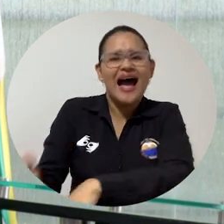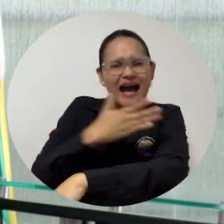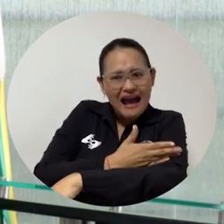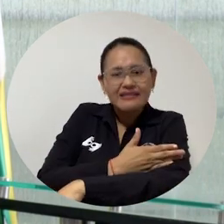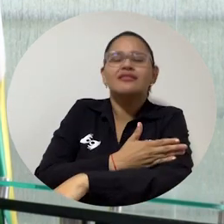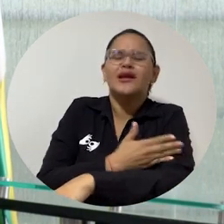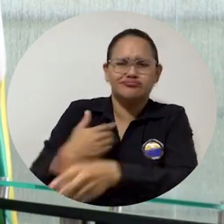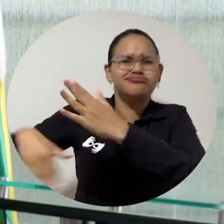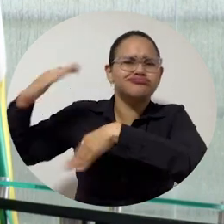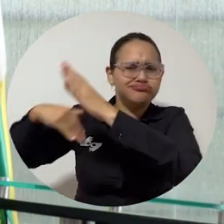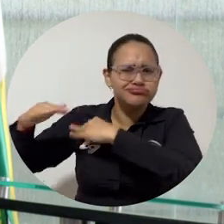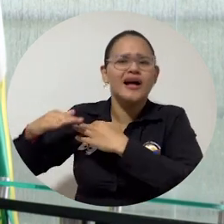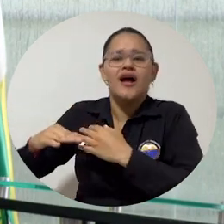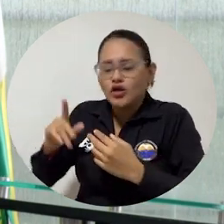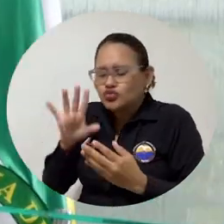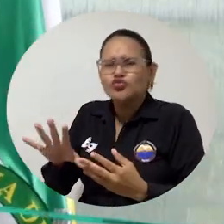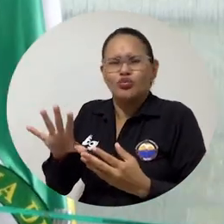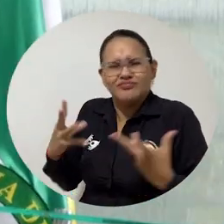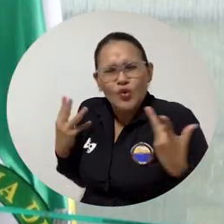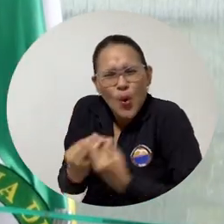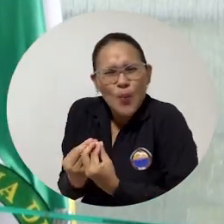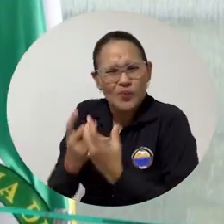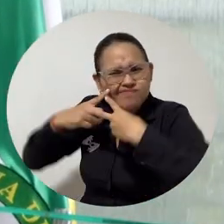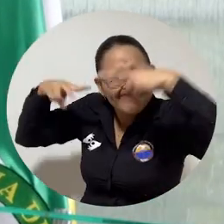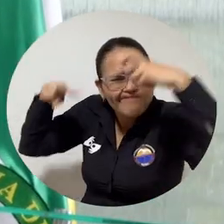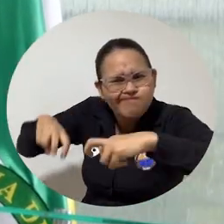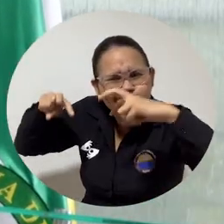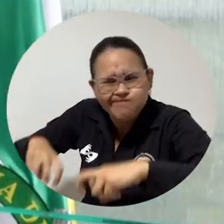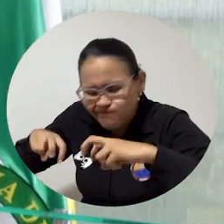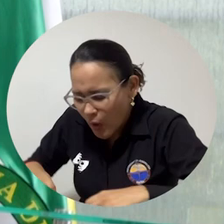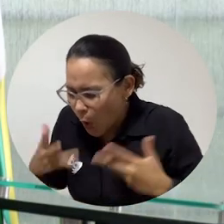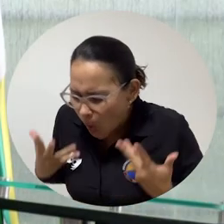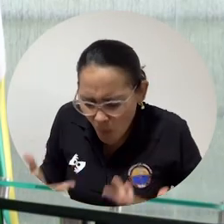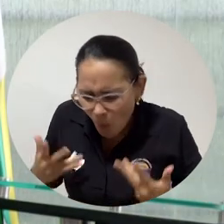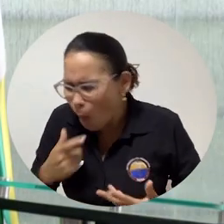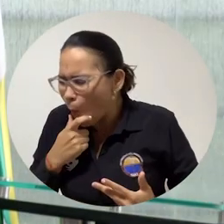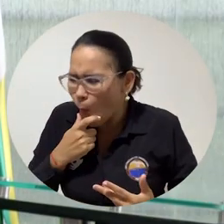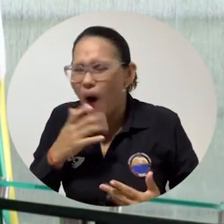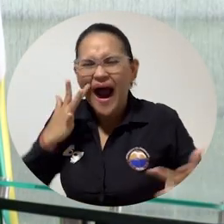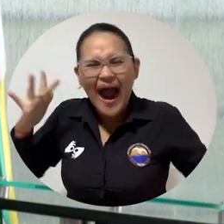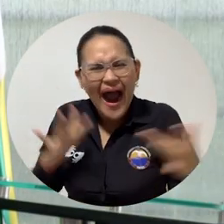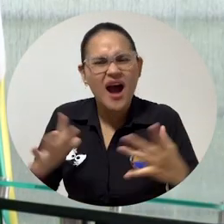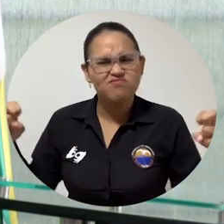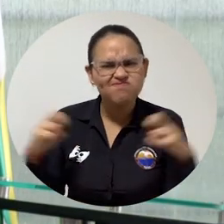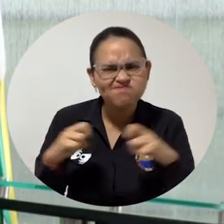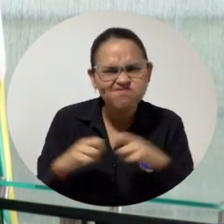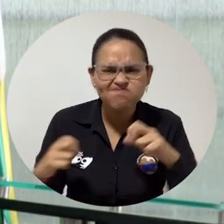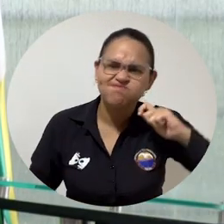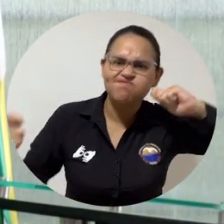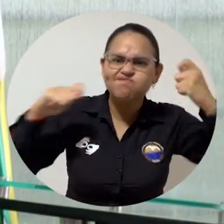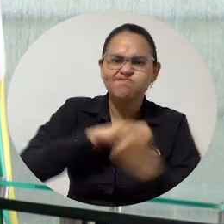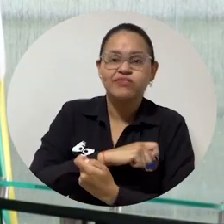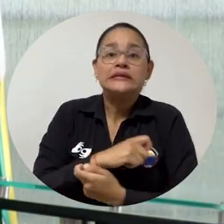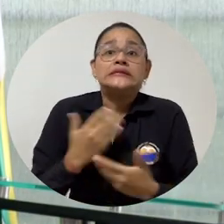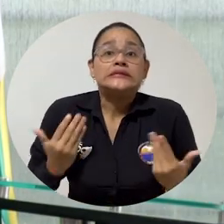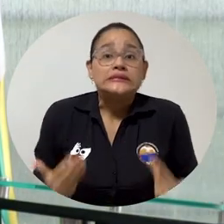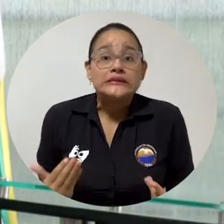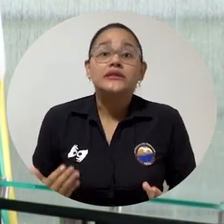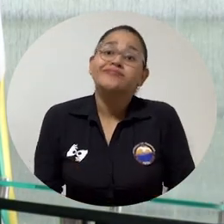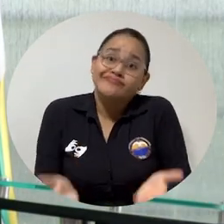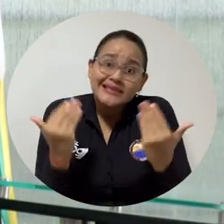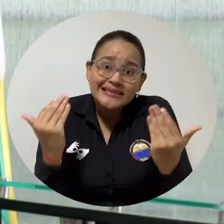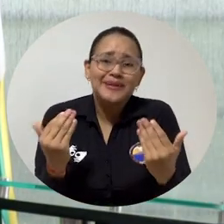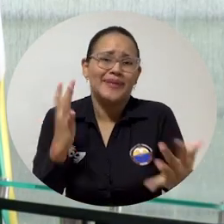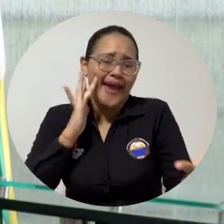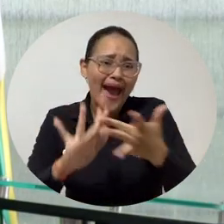varios años en el marco de un proyecto de investigación a través del semillero de transición energética. Se ha venido trabajando precisamente en lo que se desprende como una